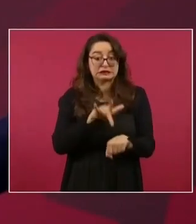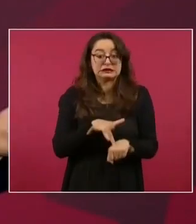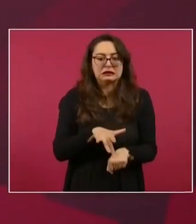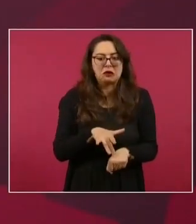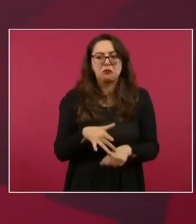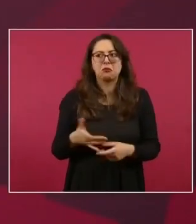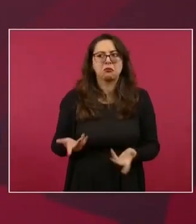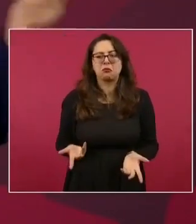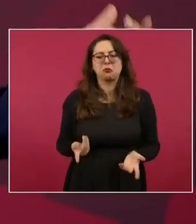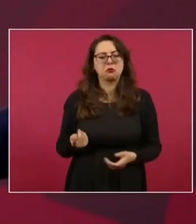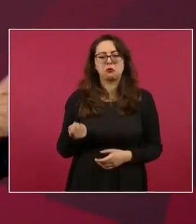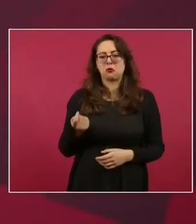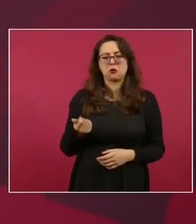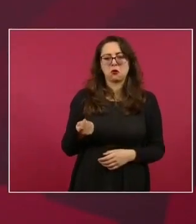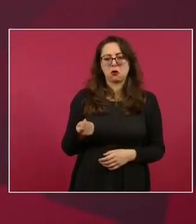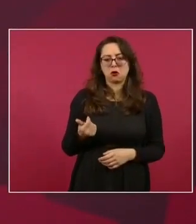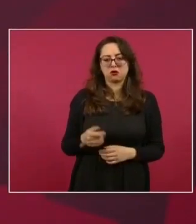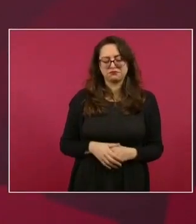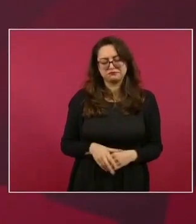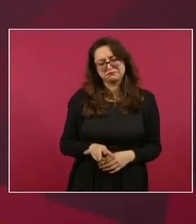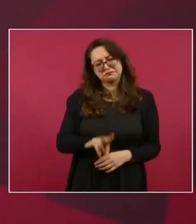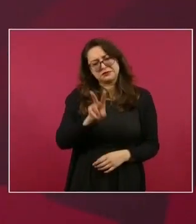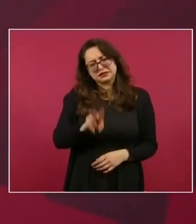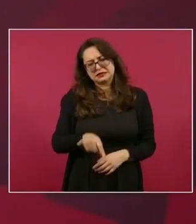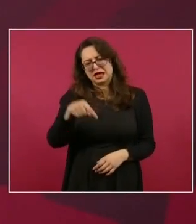en México hay tráfico